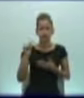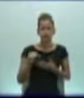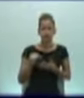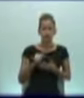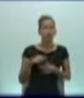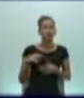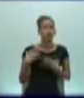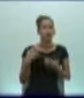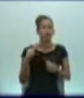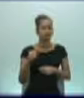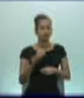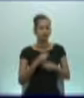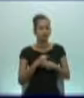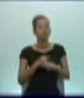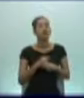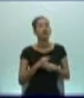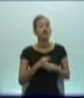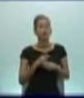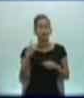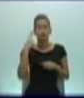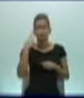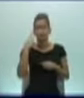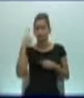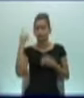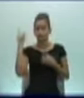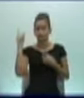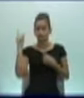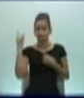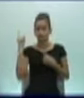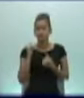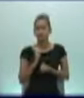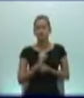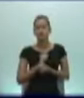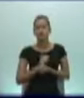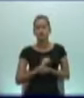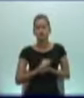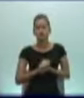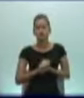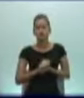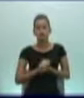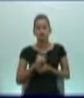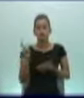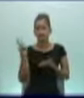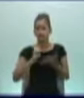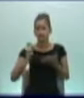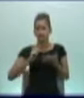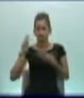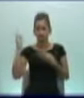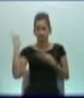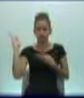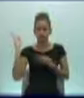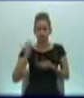a trabajar hallar qué tanto por ciento es un número de otro. Copien esto, por favor.